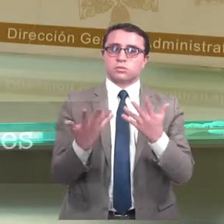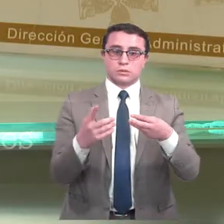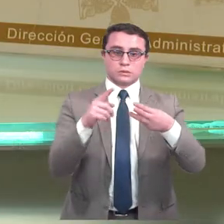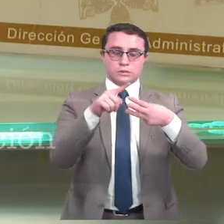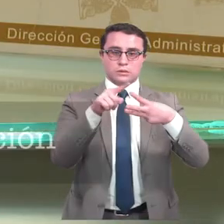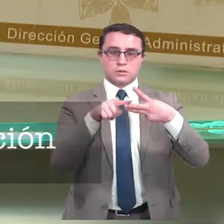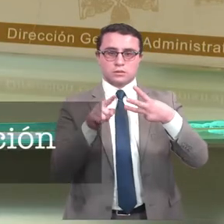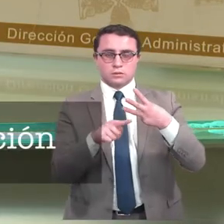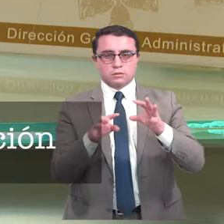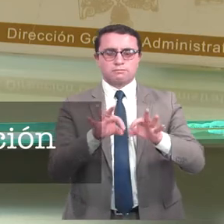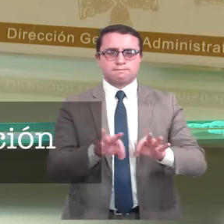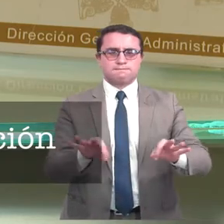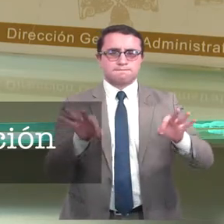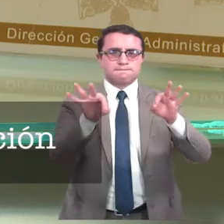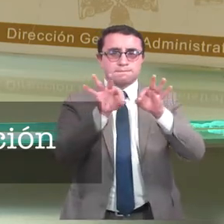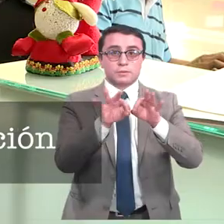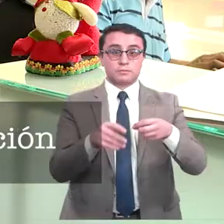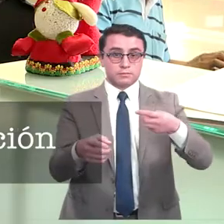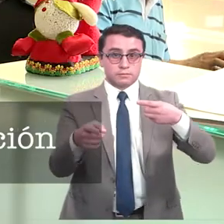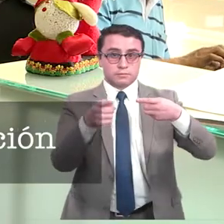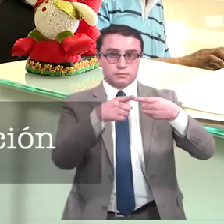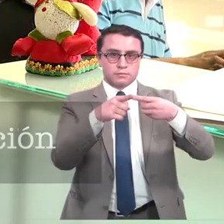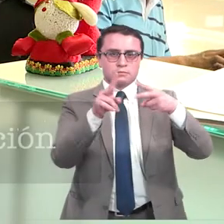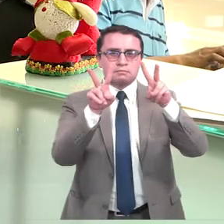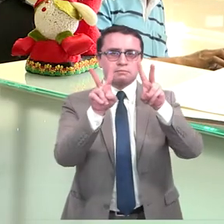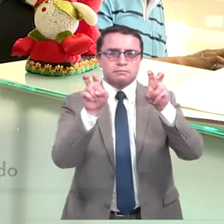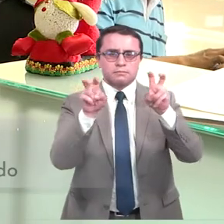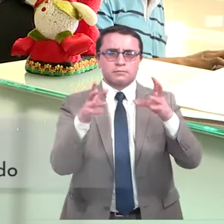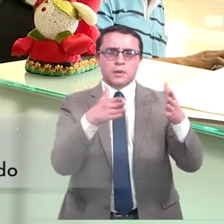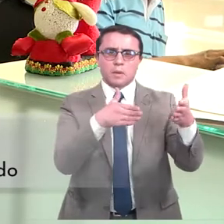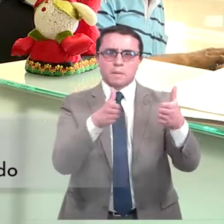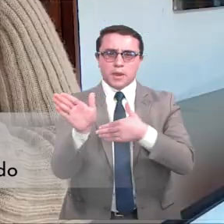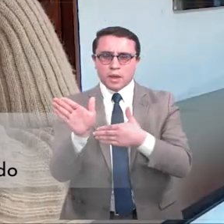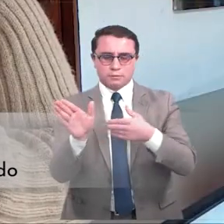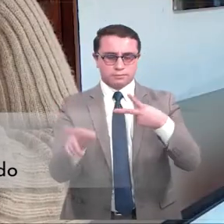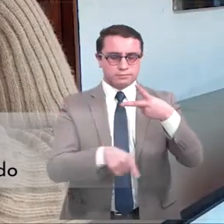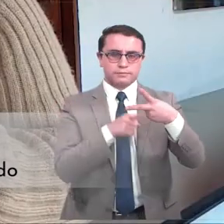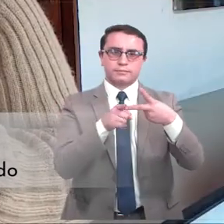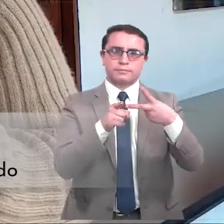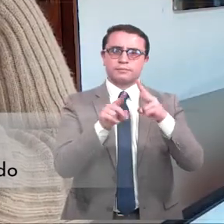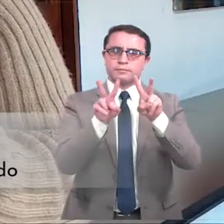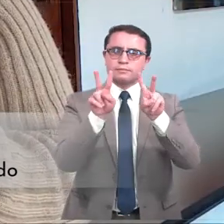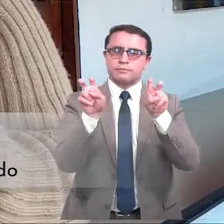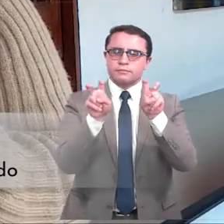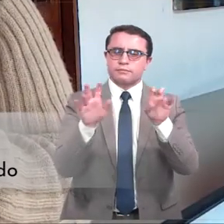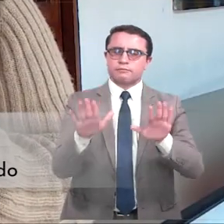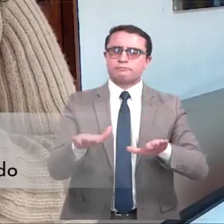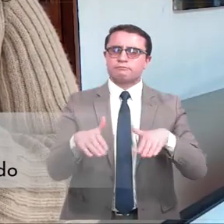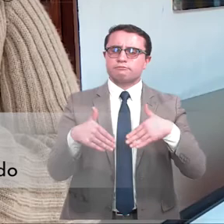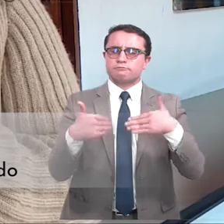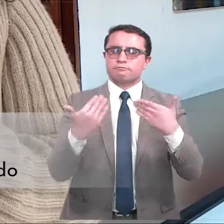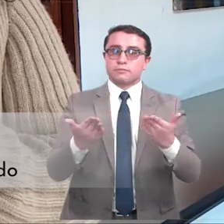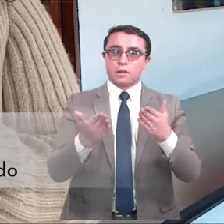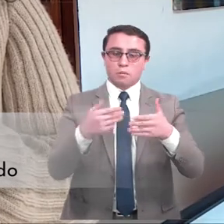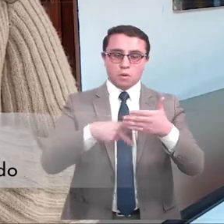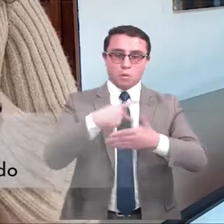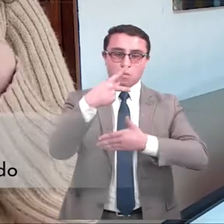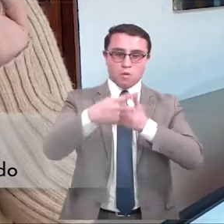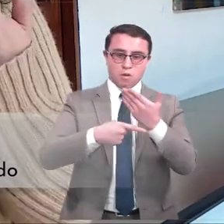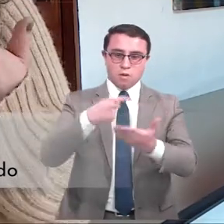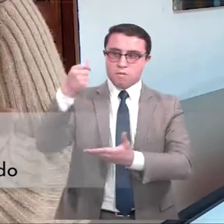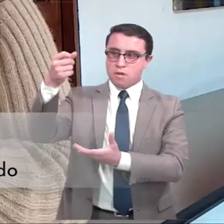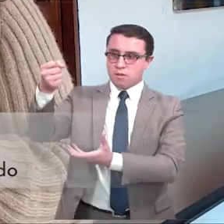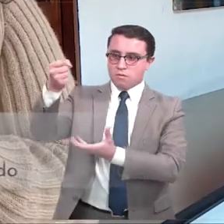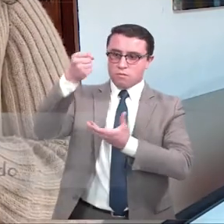muy importantes. La primera, que tiene que ver con planeación. La segunda área está relacionada con los proyectos de inversión que